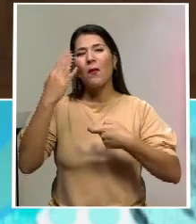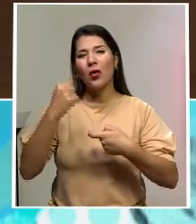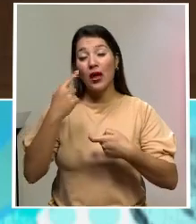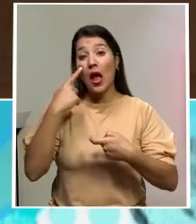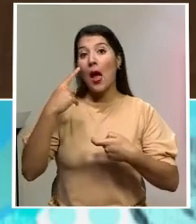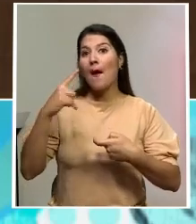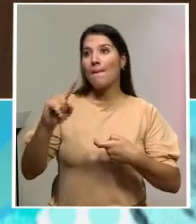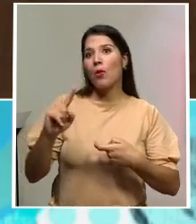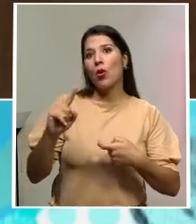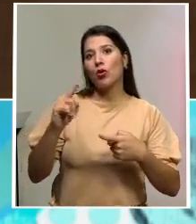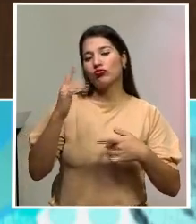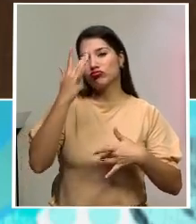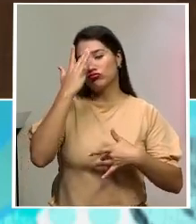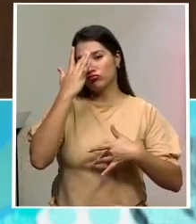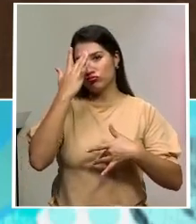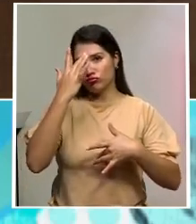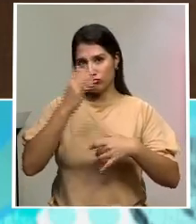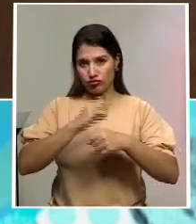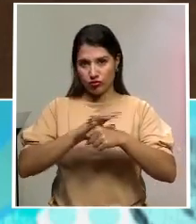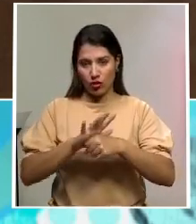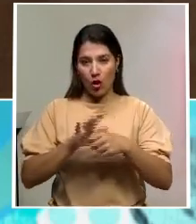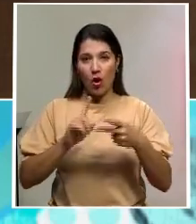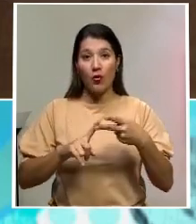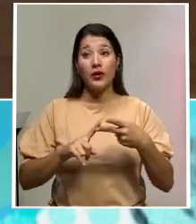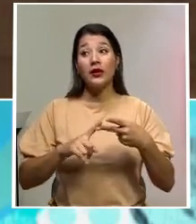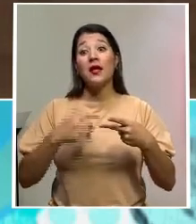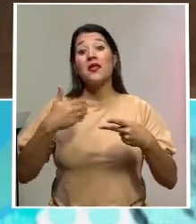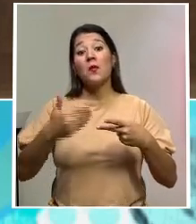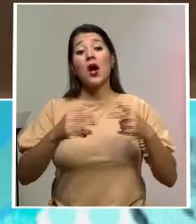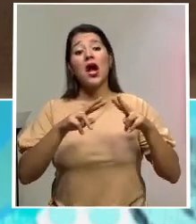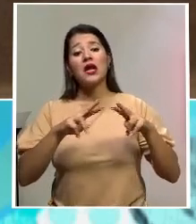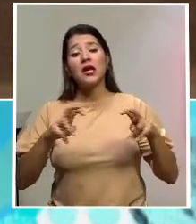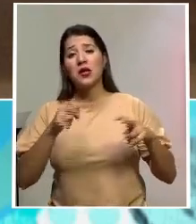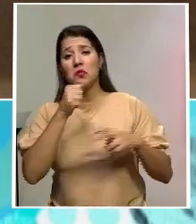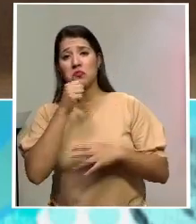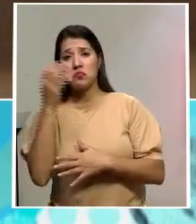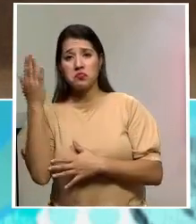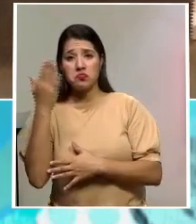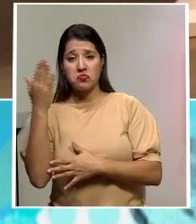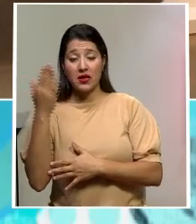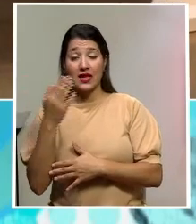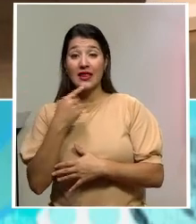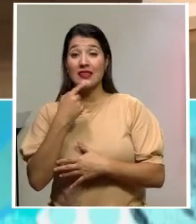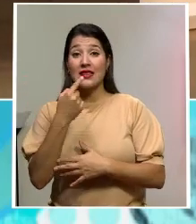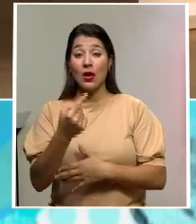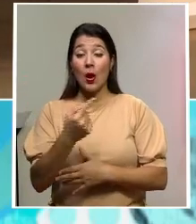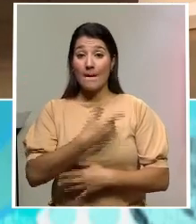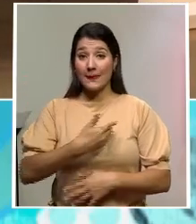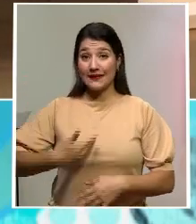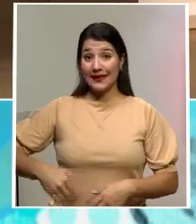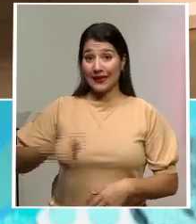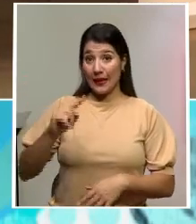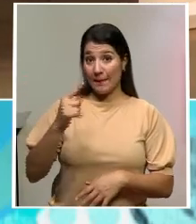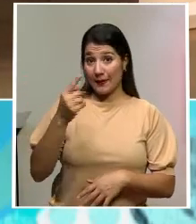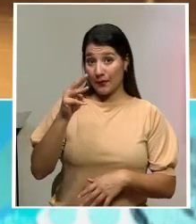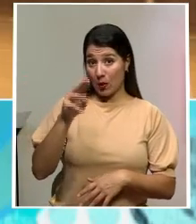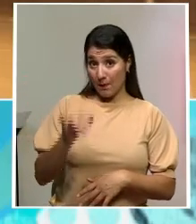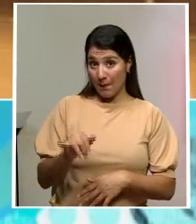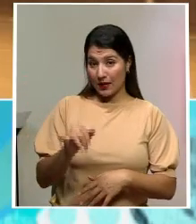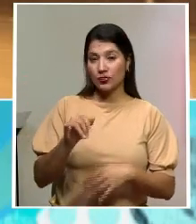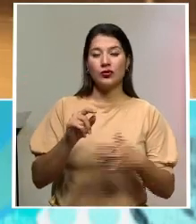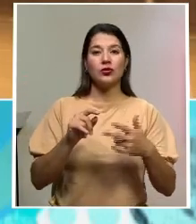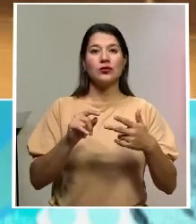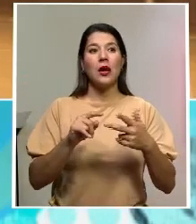el tema del análisis del discurso del presidente han sido algunos de ellos, pero hoy, bueno, finalmente se retomó este